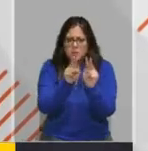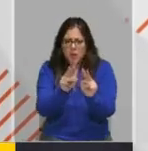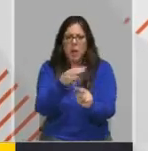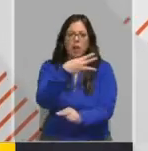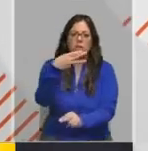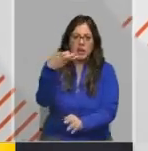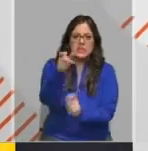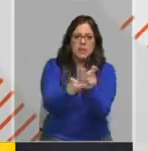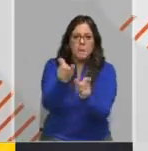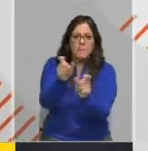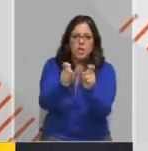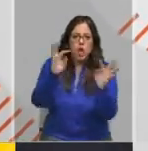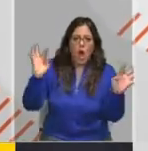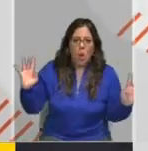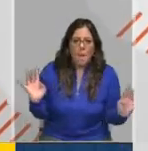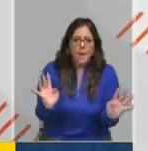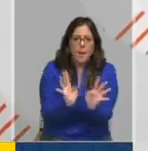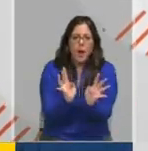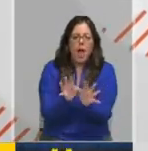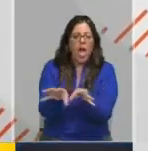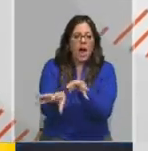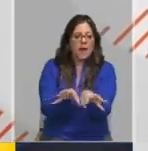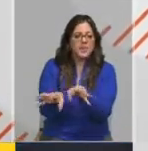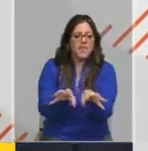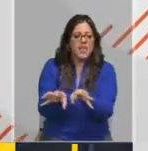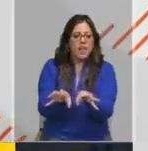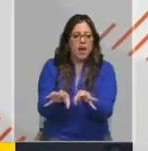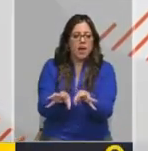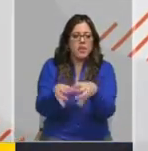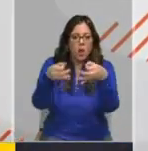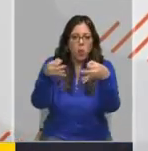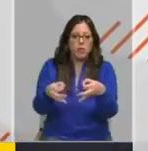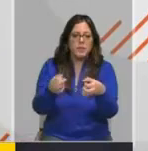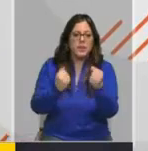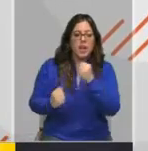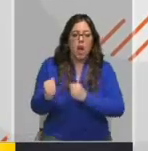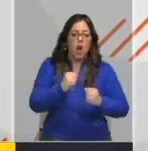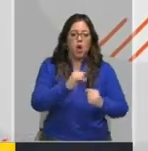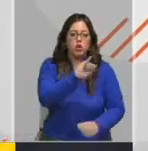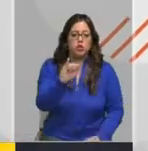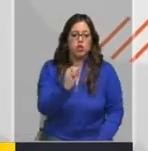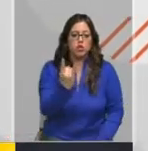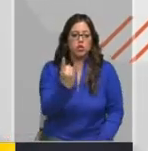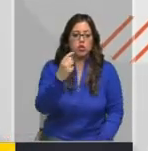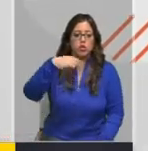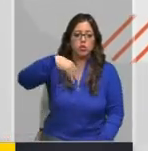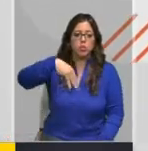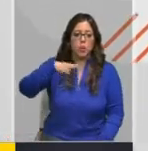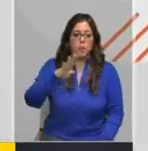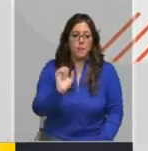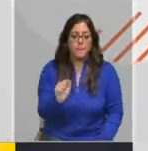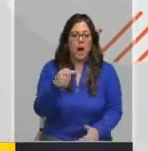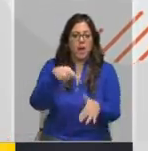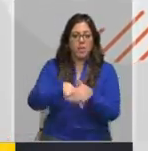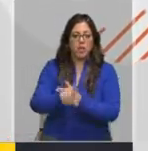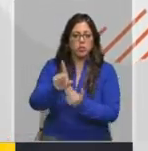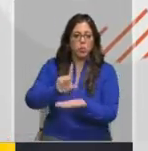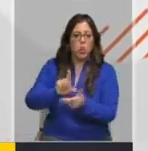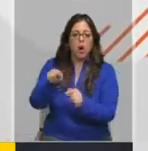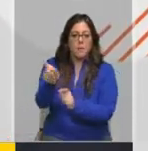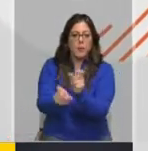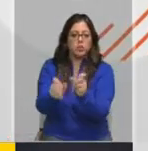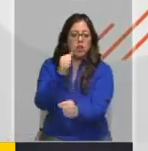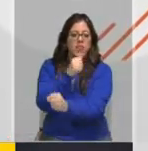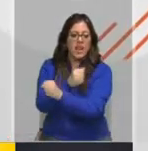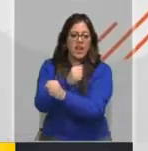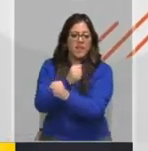300 personas que estaban realizando una actividad física, zumba en específico, al interior de este recinto. Fue personal de carabineros que